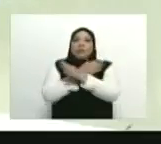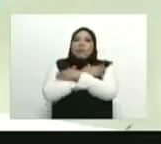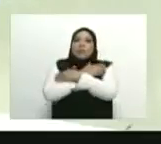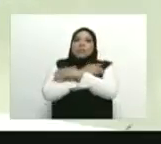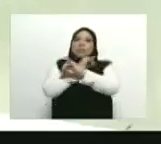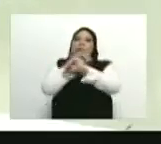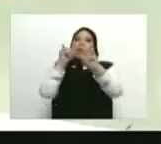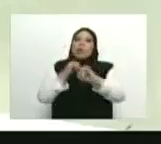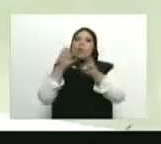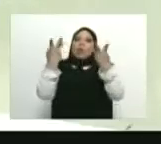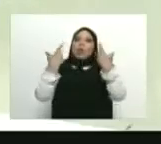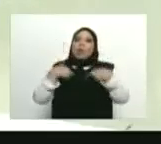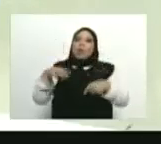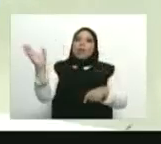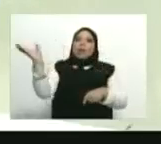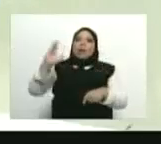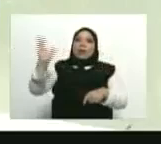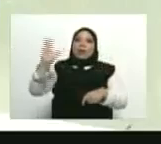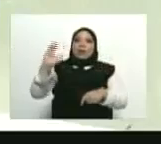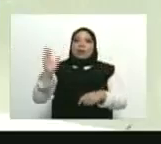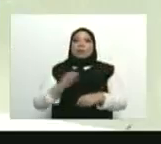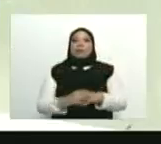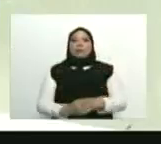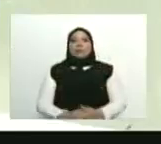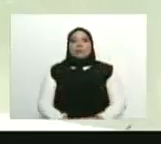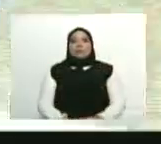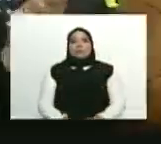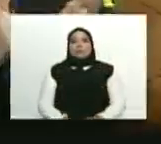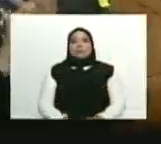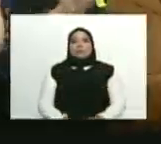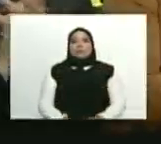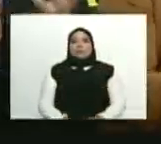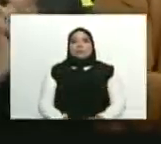Leones del Caracas de antemano.